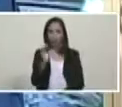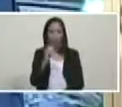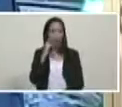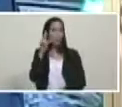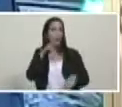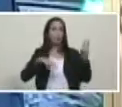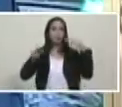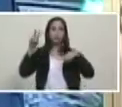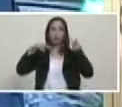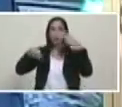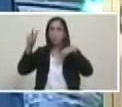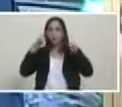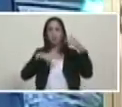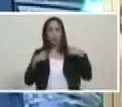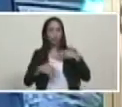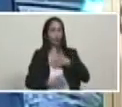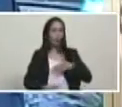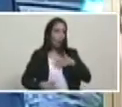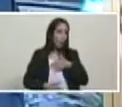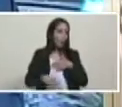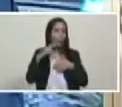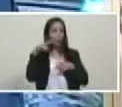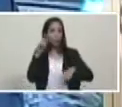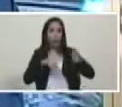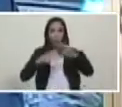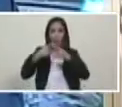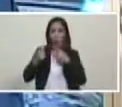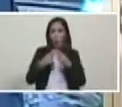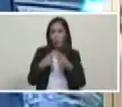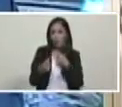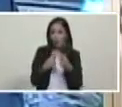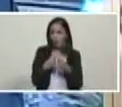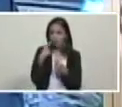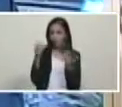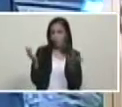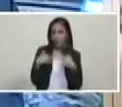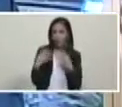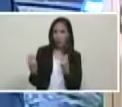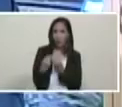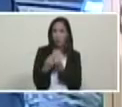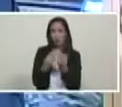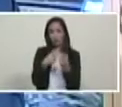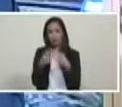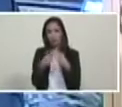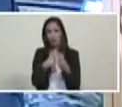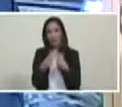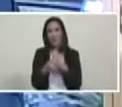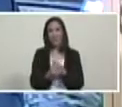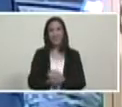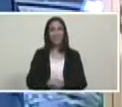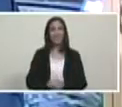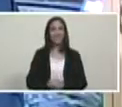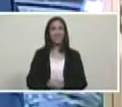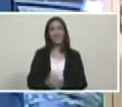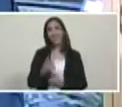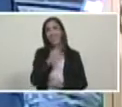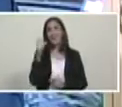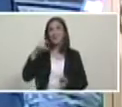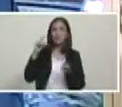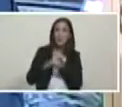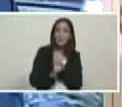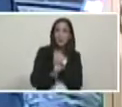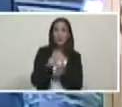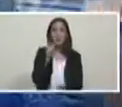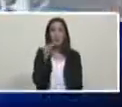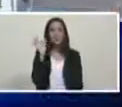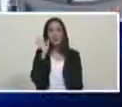rato con su novia, que venga, o con su novio, o con su esposa, su esposo,